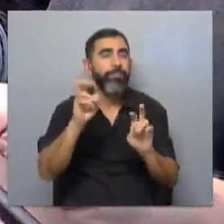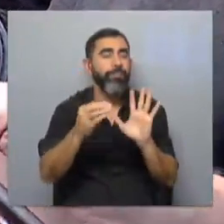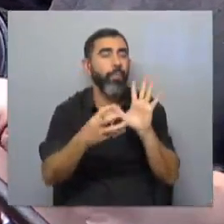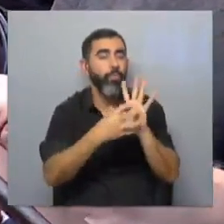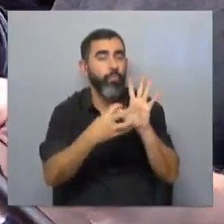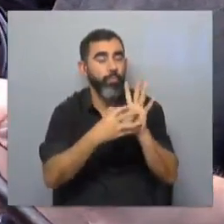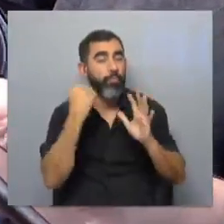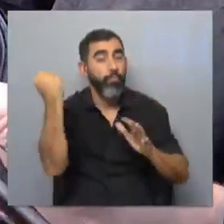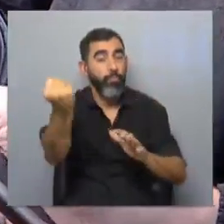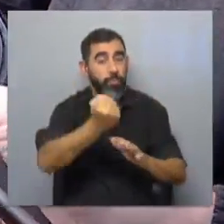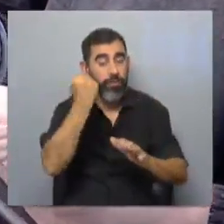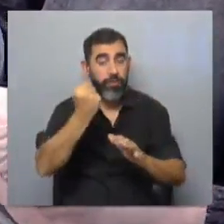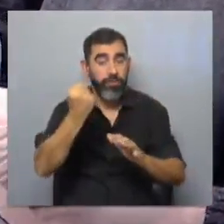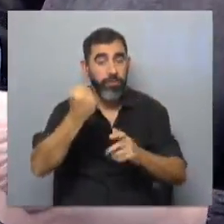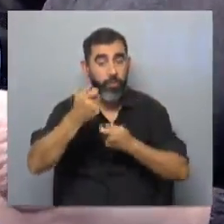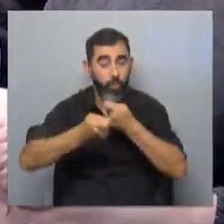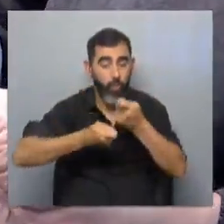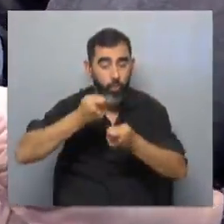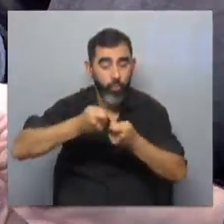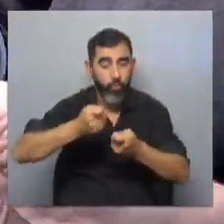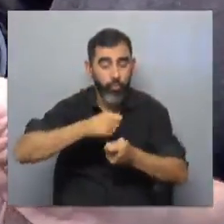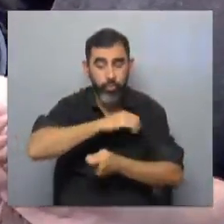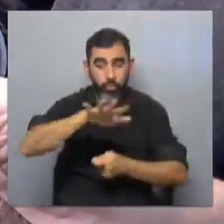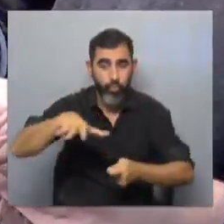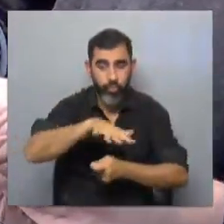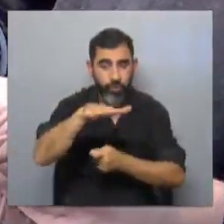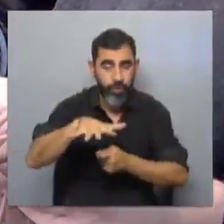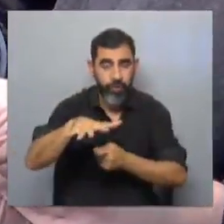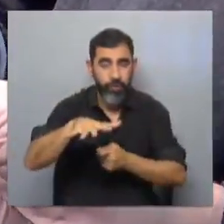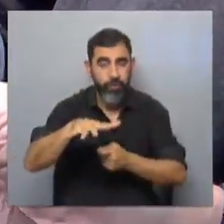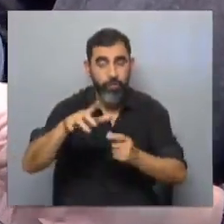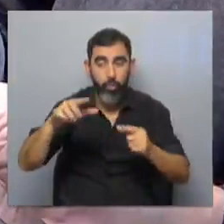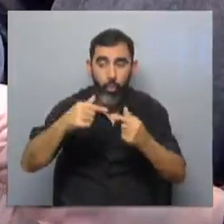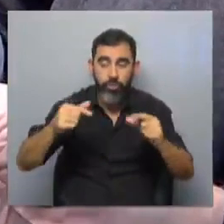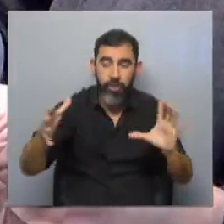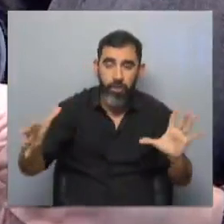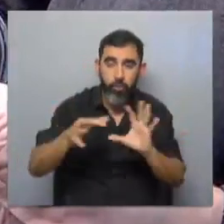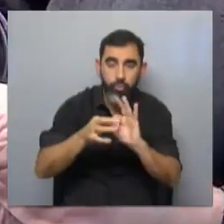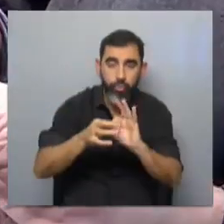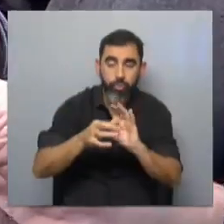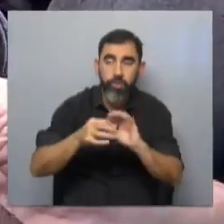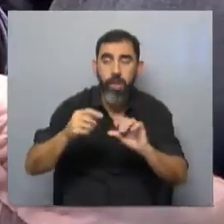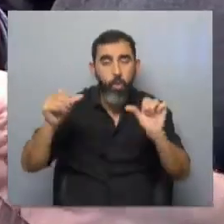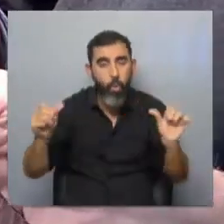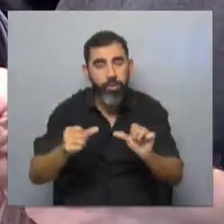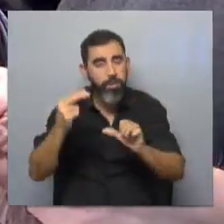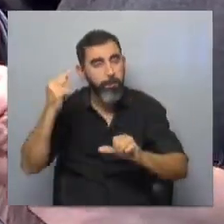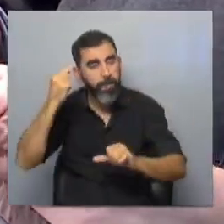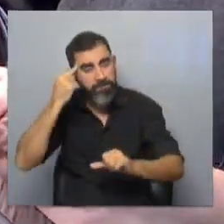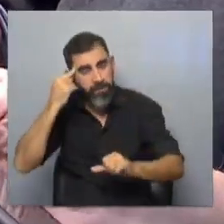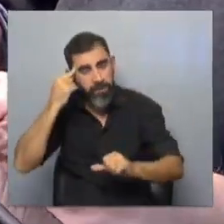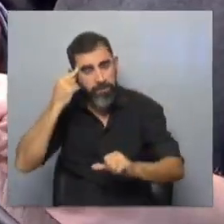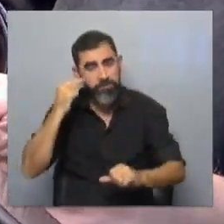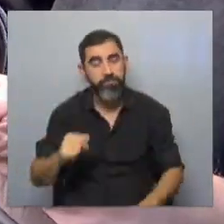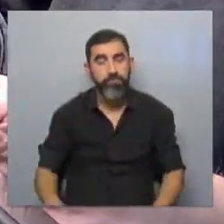que es muy importante en la construcción colectiva, símbolos que nos unan, que nos inviten a la reflexión,